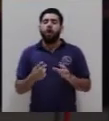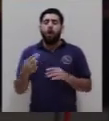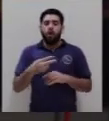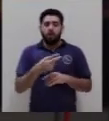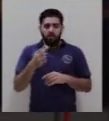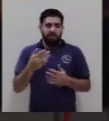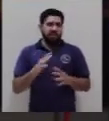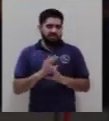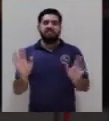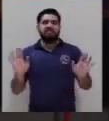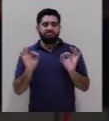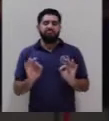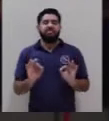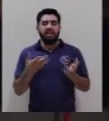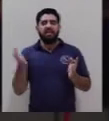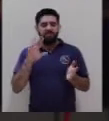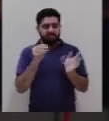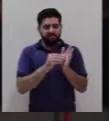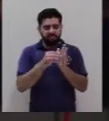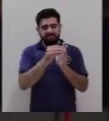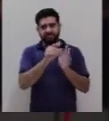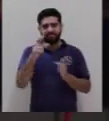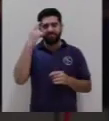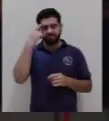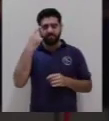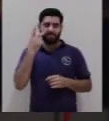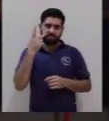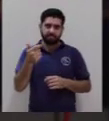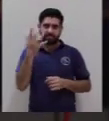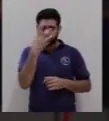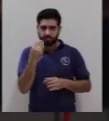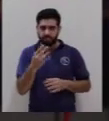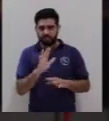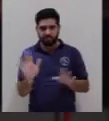principio para hacer el cuadrado de la hoja y ya luego pues ya solo nos encargamos de hacer los dobleces necesarios.